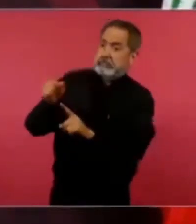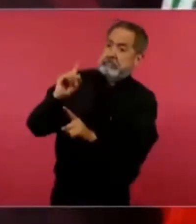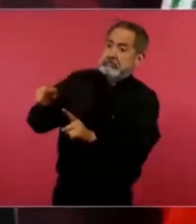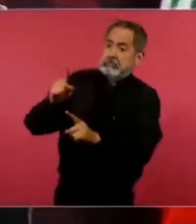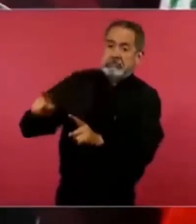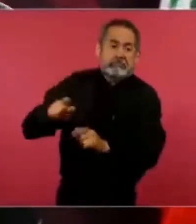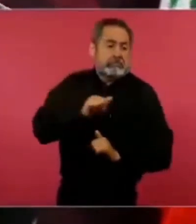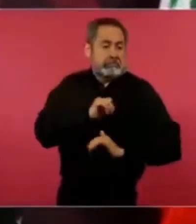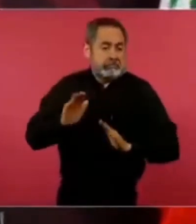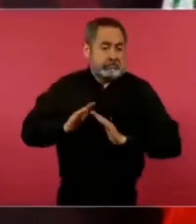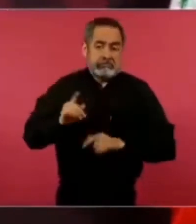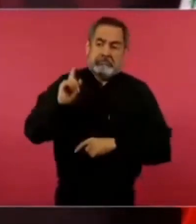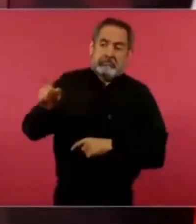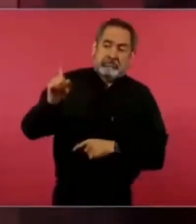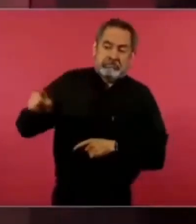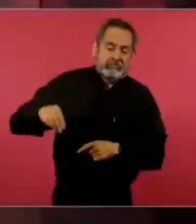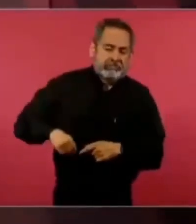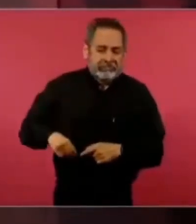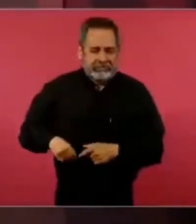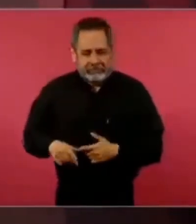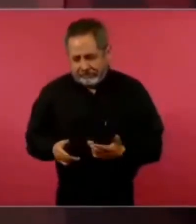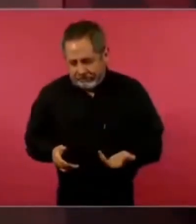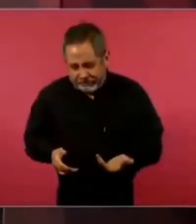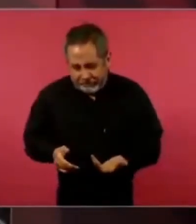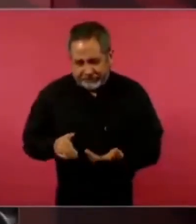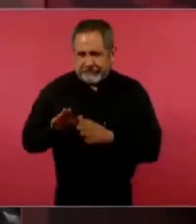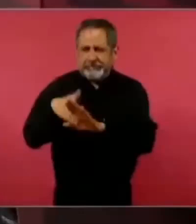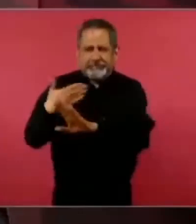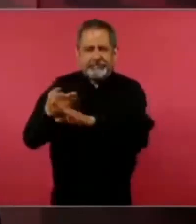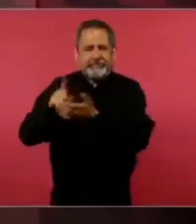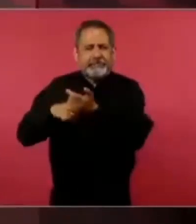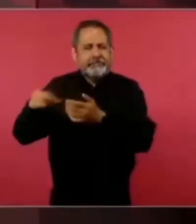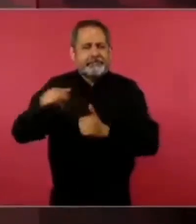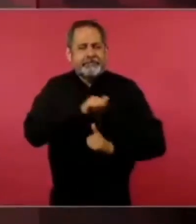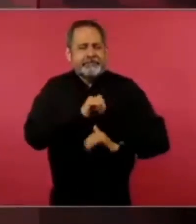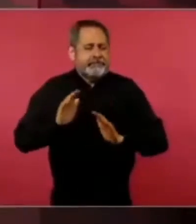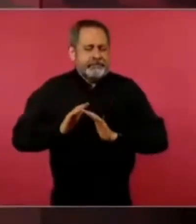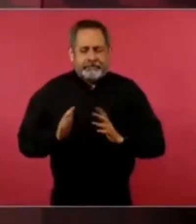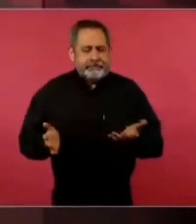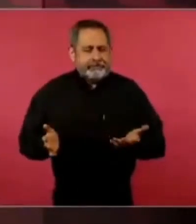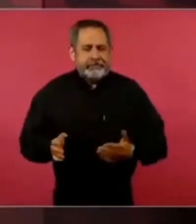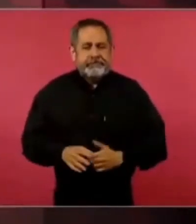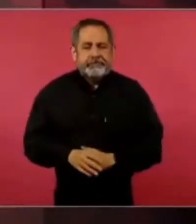empiezan a hablar del ejército.